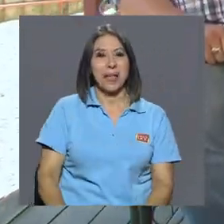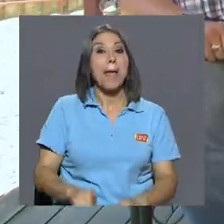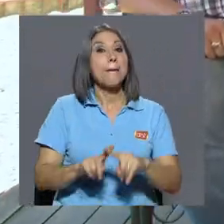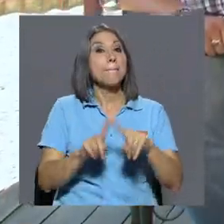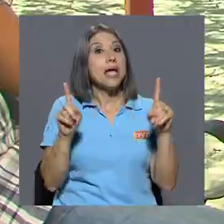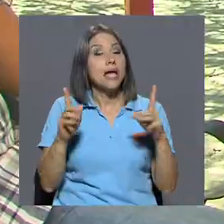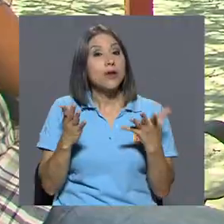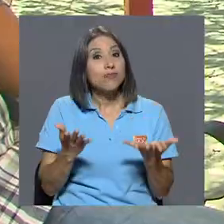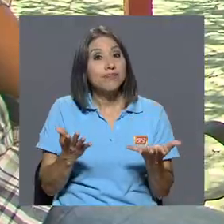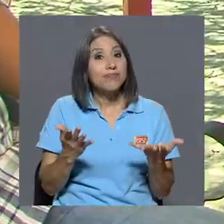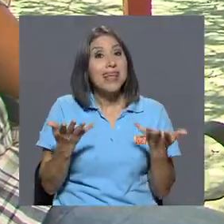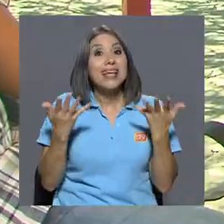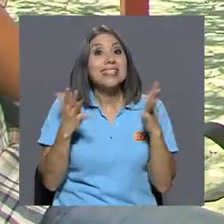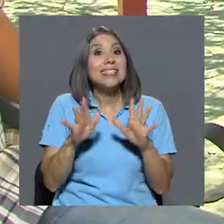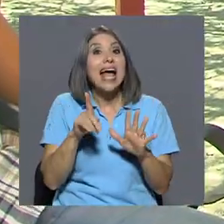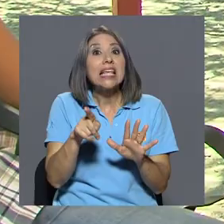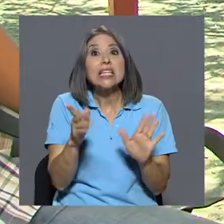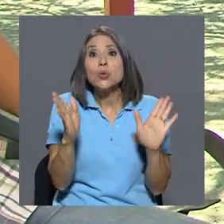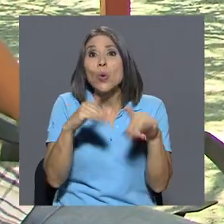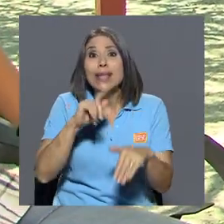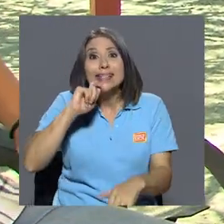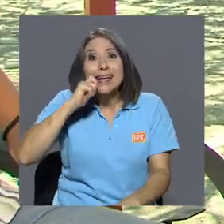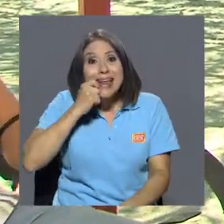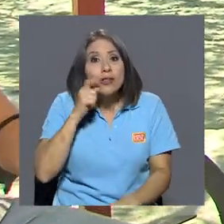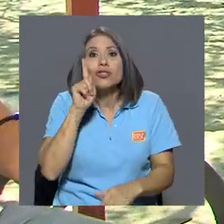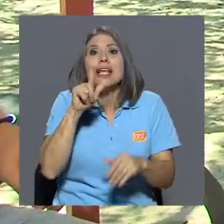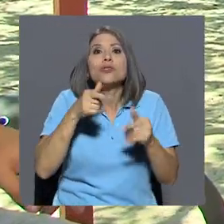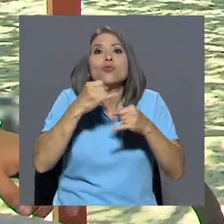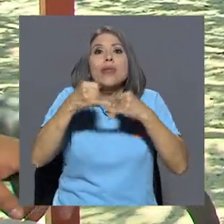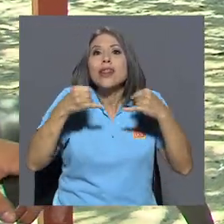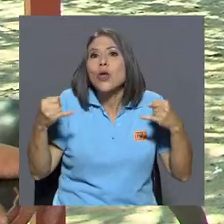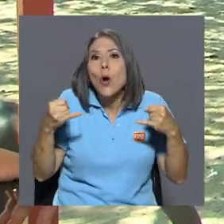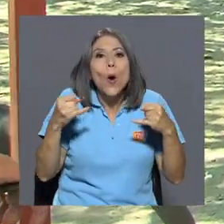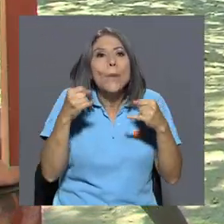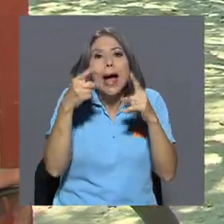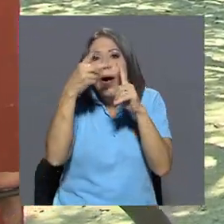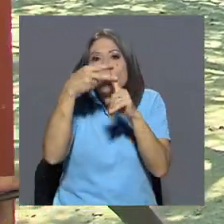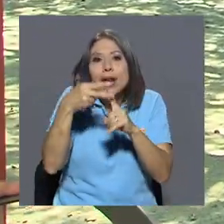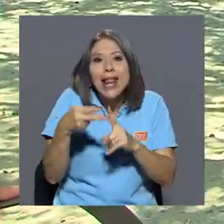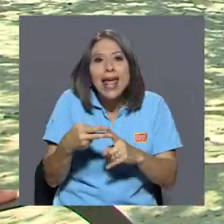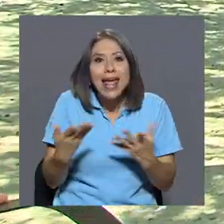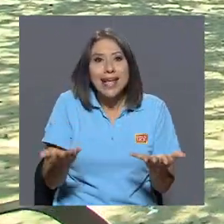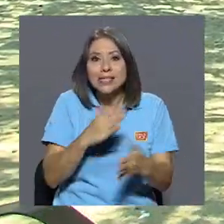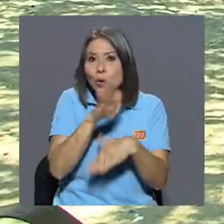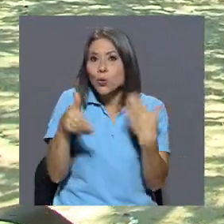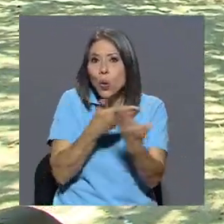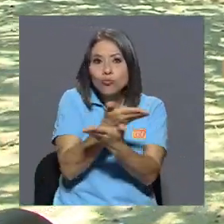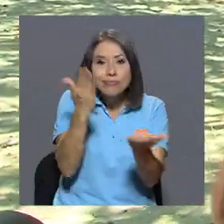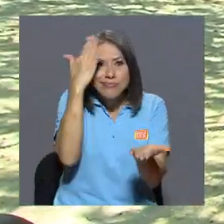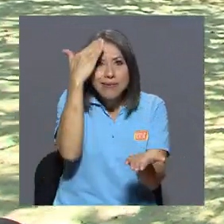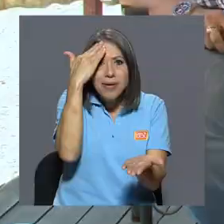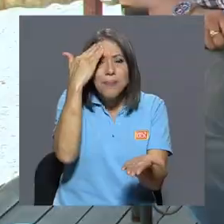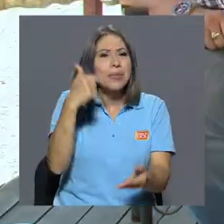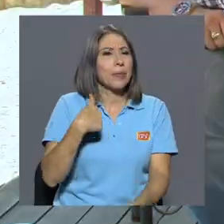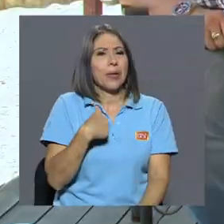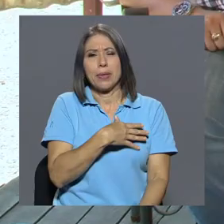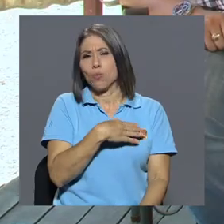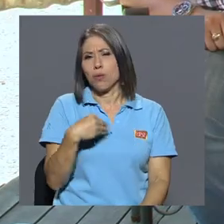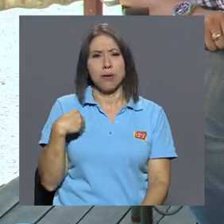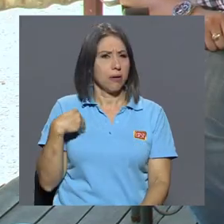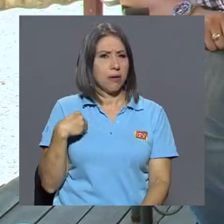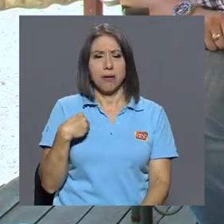o sea, en eso ya no hay secretos. Es un idioma, es un léxico para que todos lo manejen. A mí lo que no me gusta